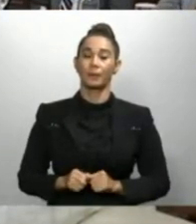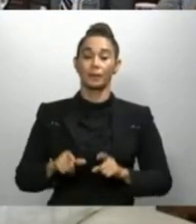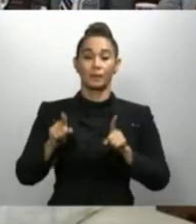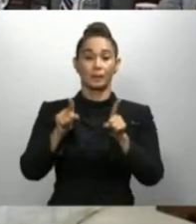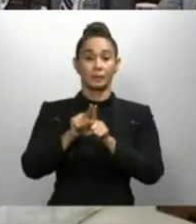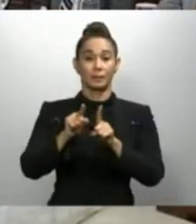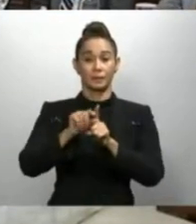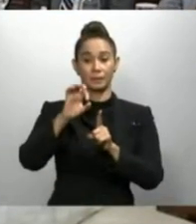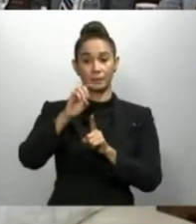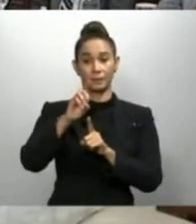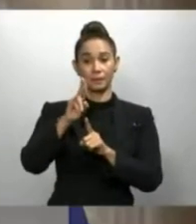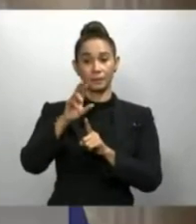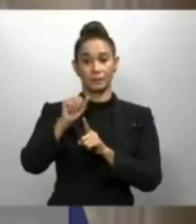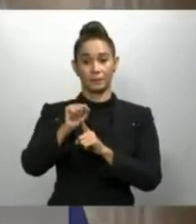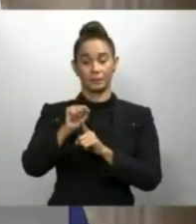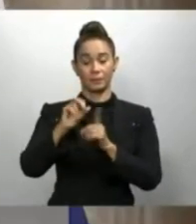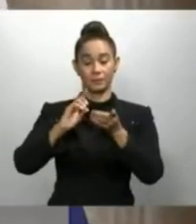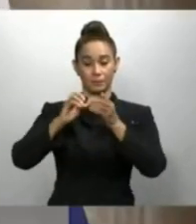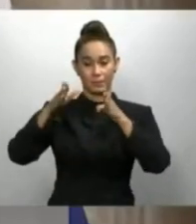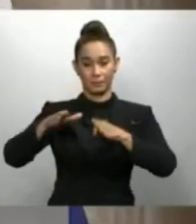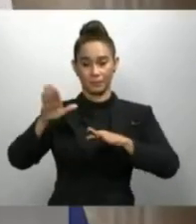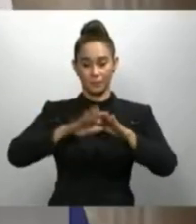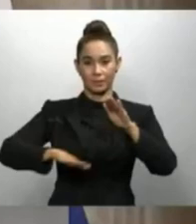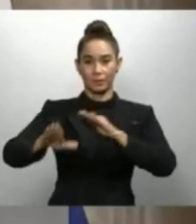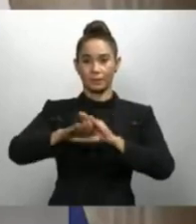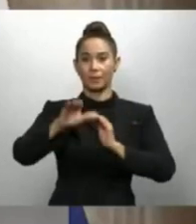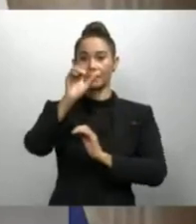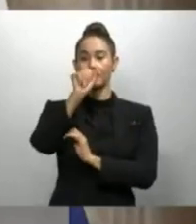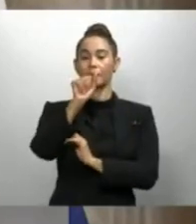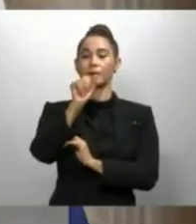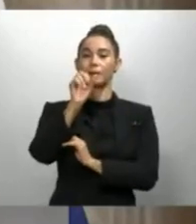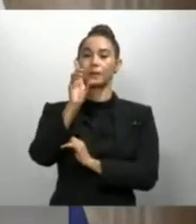Señor Eduardo Sanz Lobatón, director general de Aduanas.